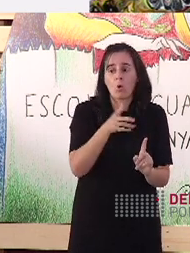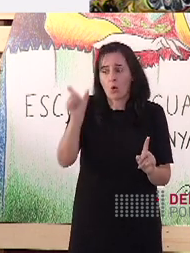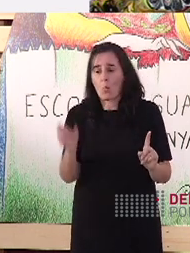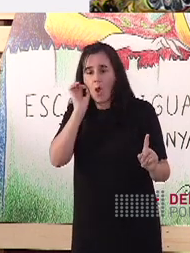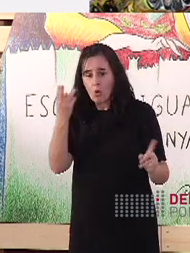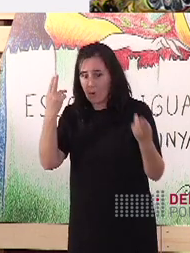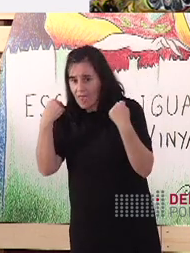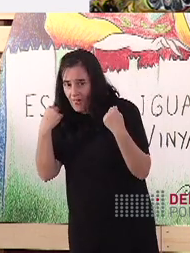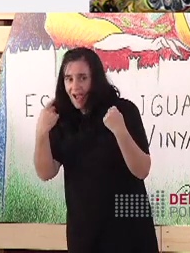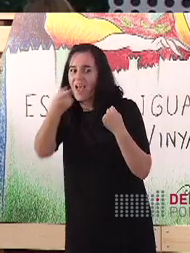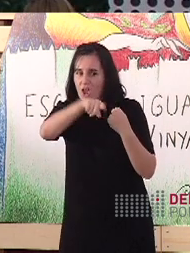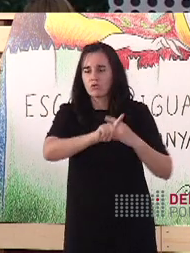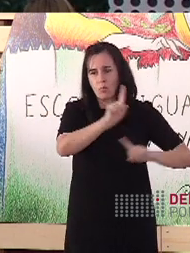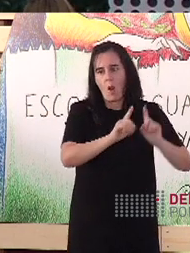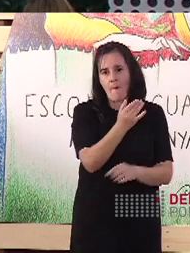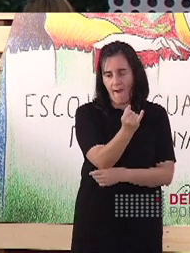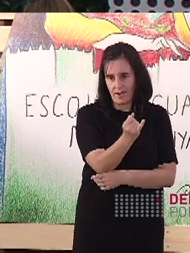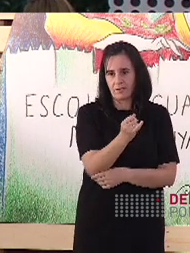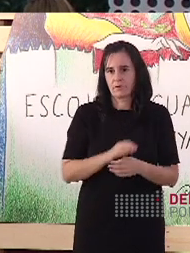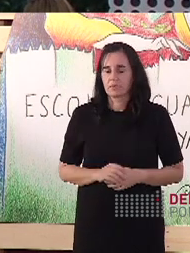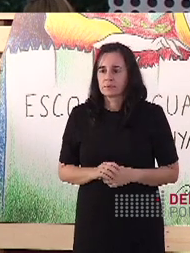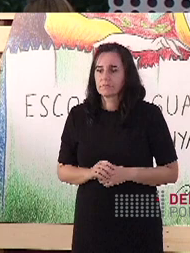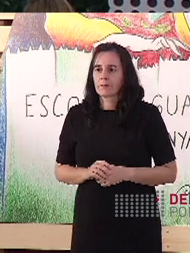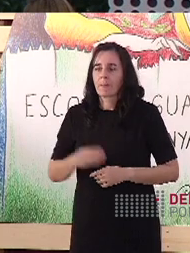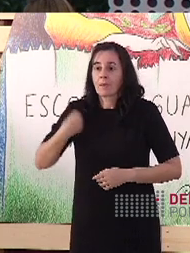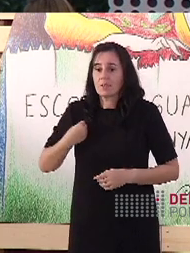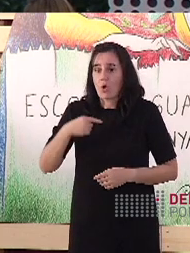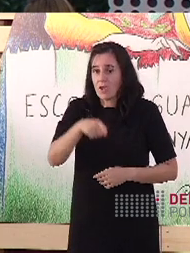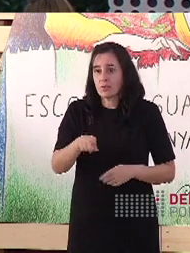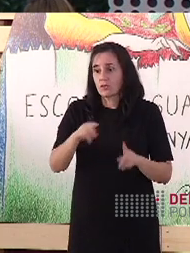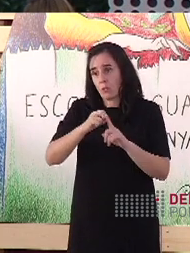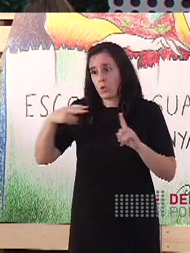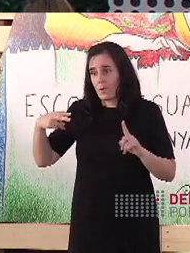problema. Este es el tipo de posicionamiento que se está esperando de los hombres.